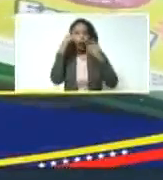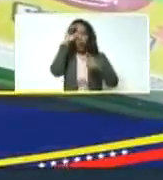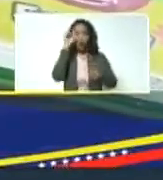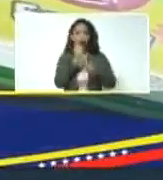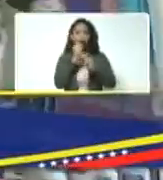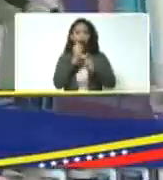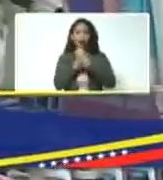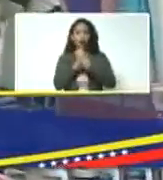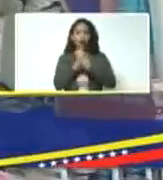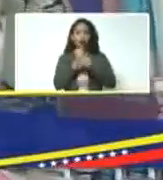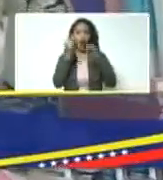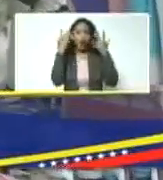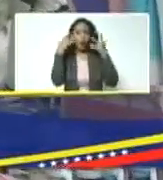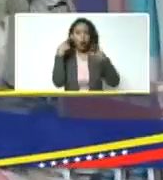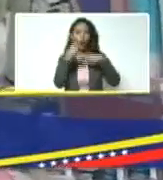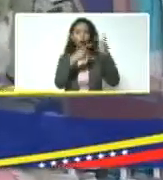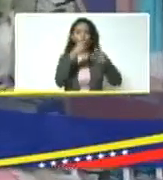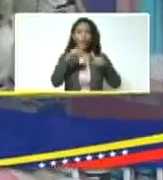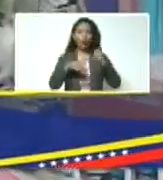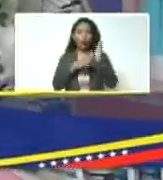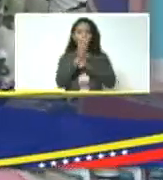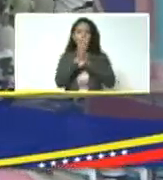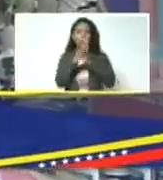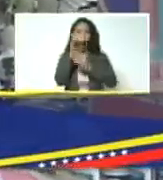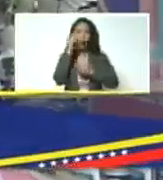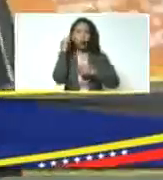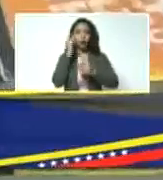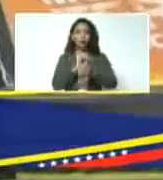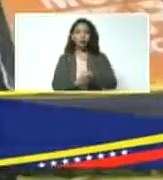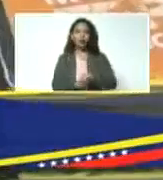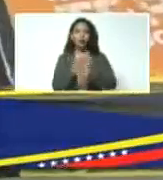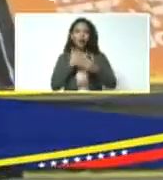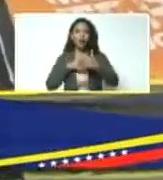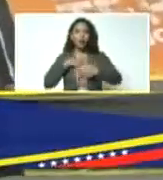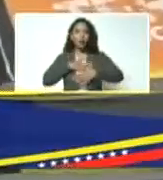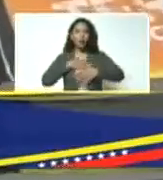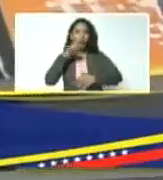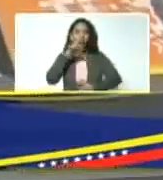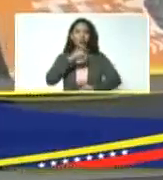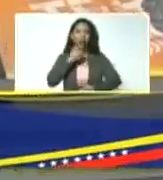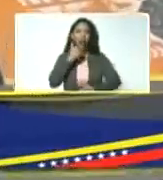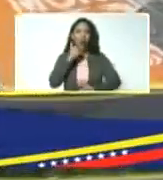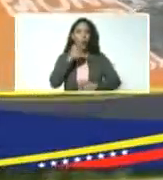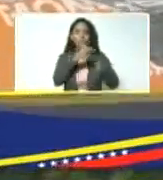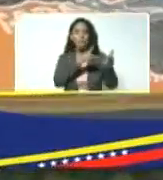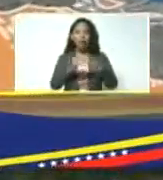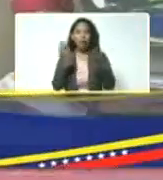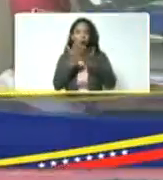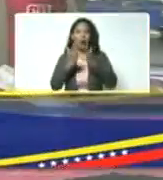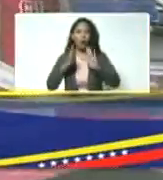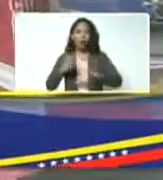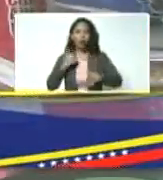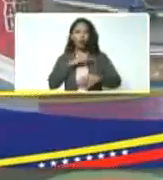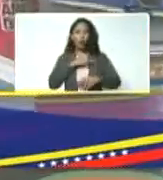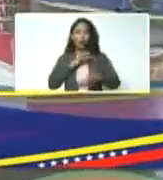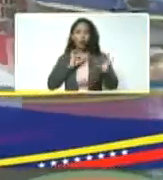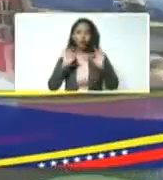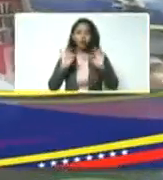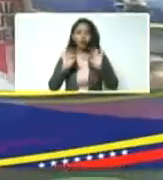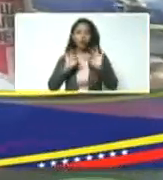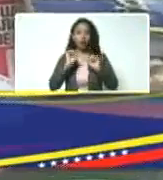trabajadoras, las manos productoras de estas emprendedoras y estos emprendedores van a satisfacer las necesidades de este plan escolar, y nos estamos preparando